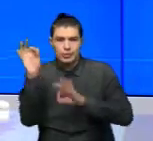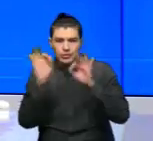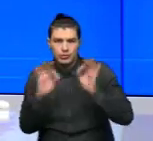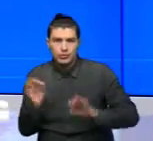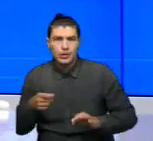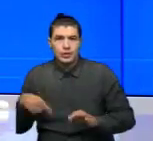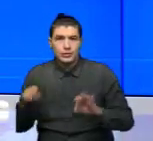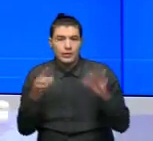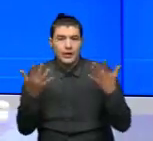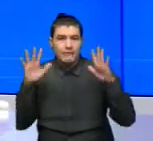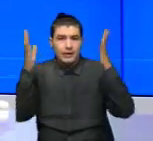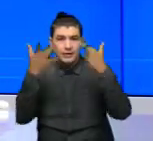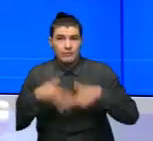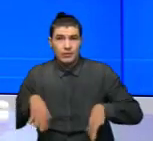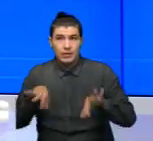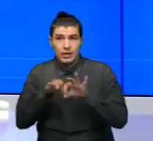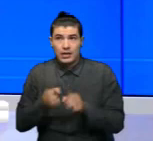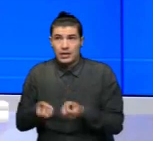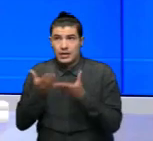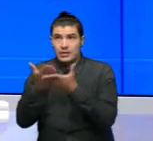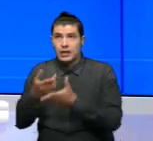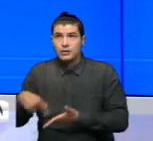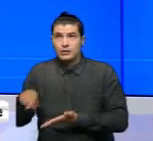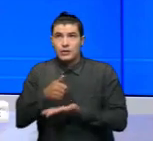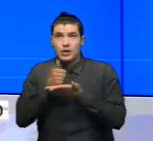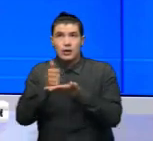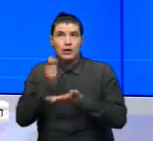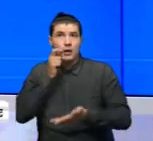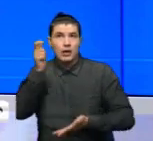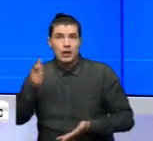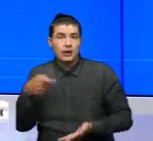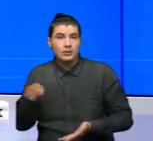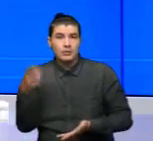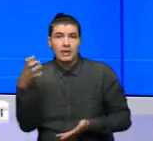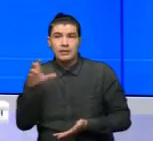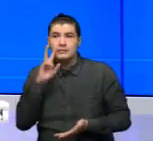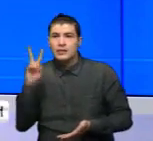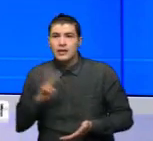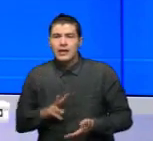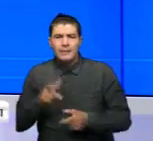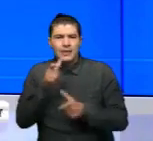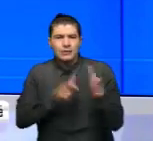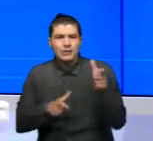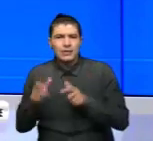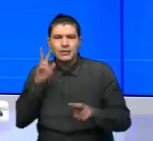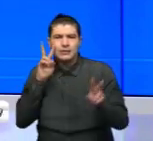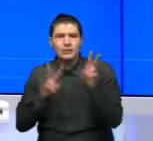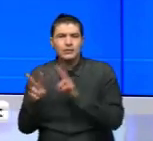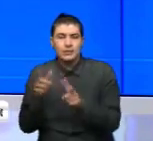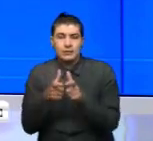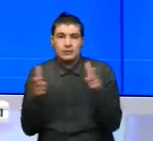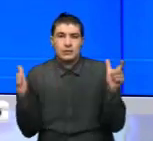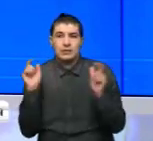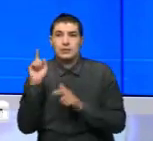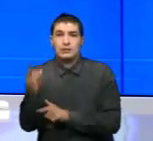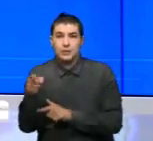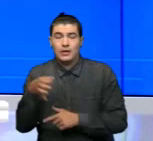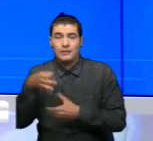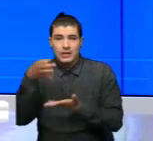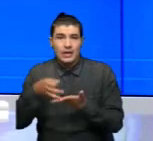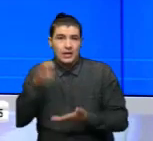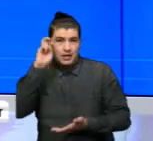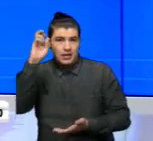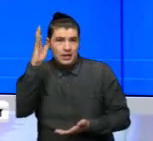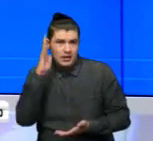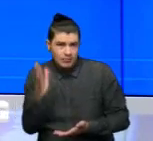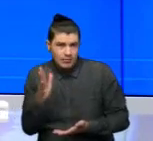tan importante y la entrega de ayudas humanitarias en el vecino país de venezuela la llegada de turistas ha aumentado en la capital del norte de santander